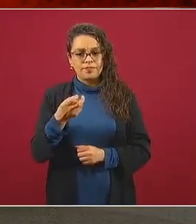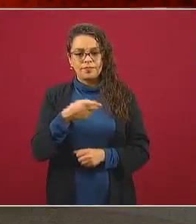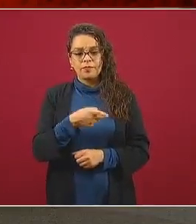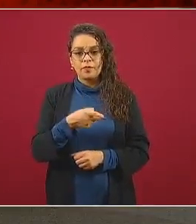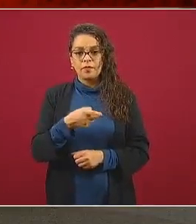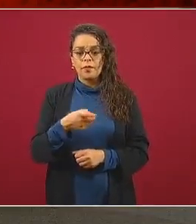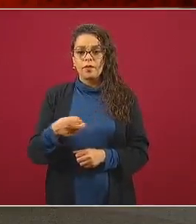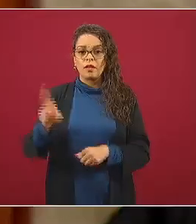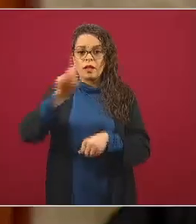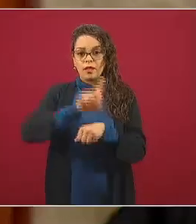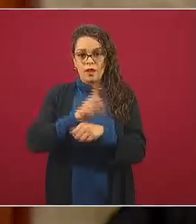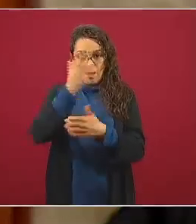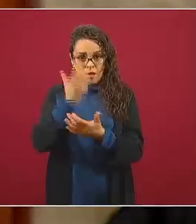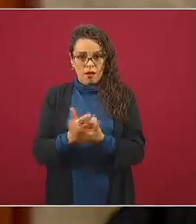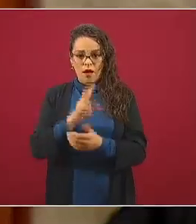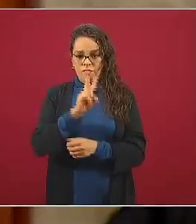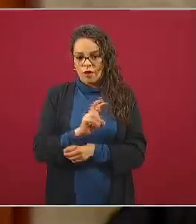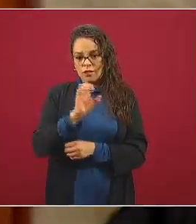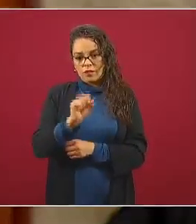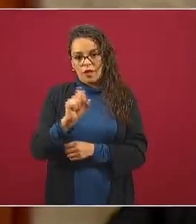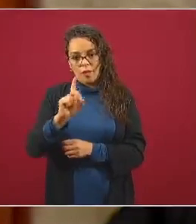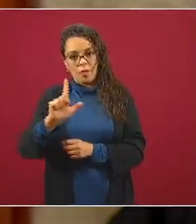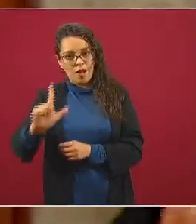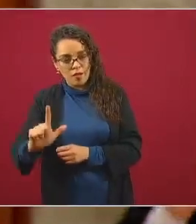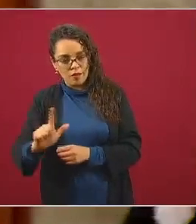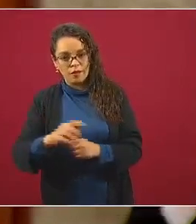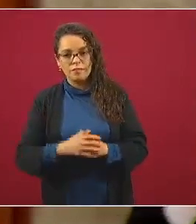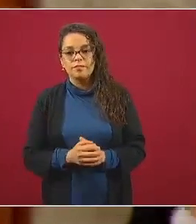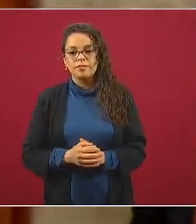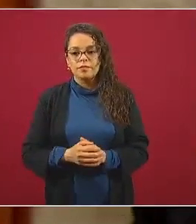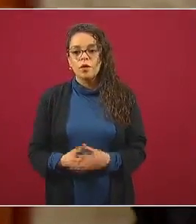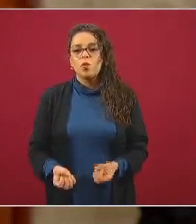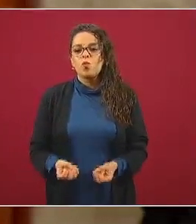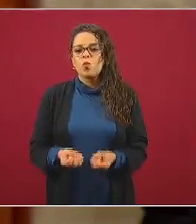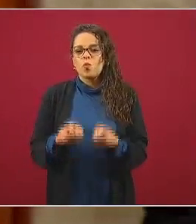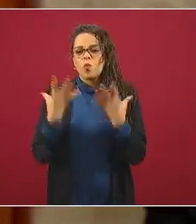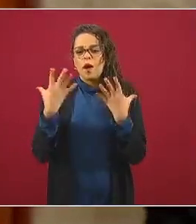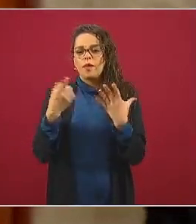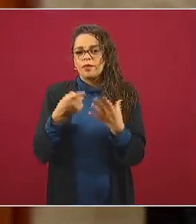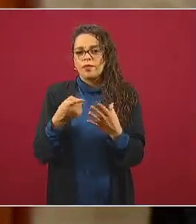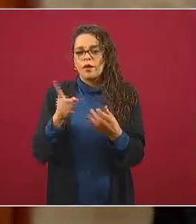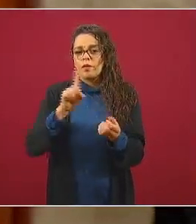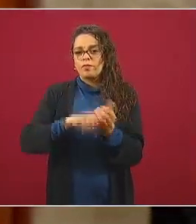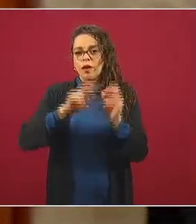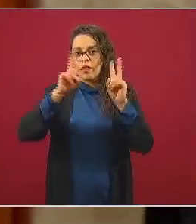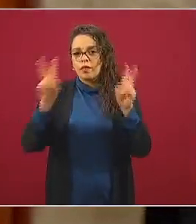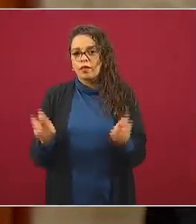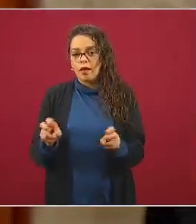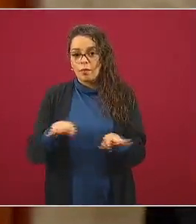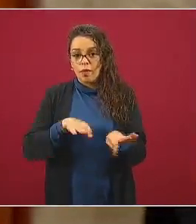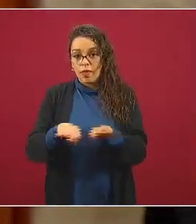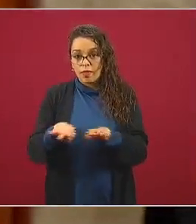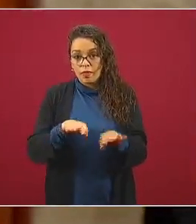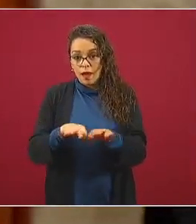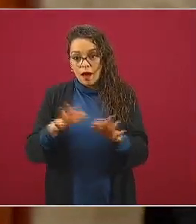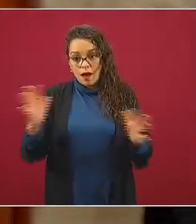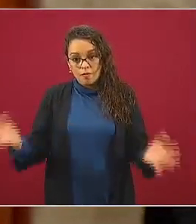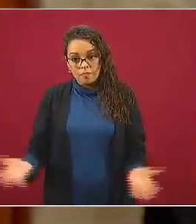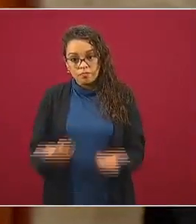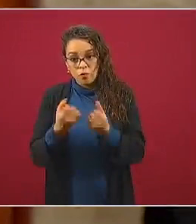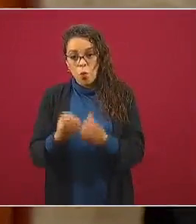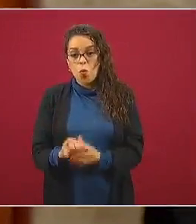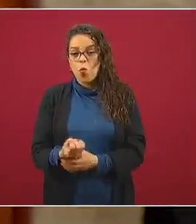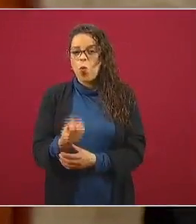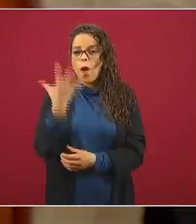largos, ¿cuánto representa en términos de empleo? ¿Cuántos empleos se han rescatado? Y sobre todo lo más